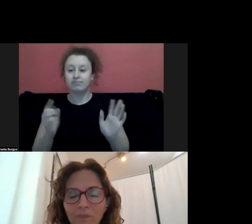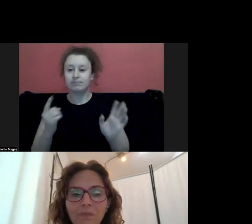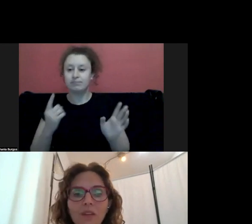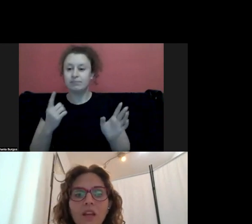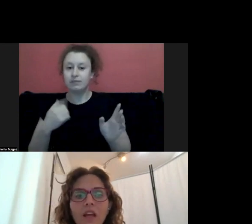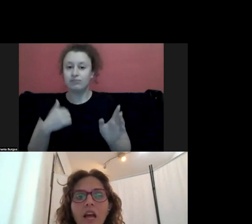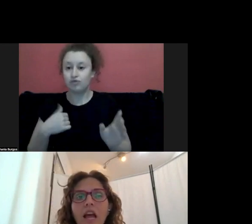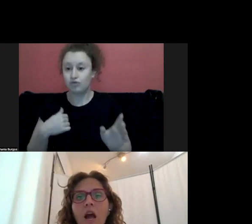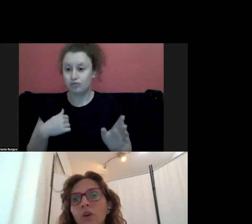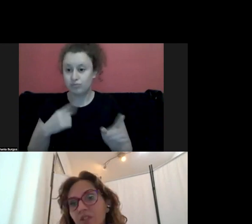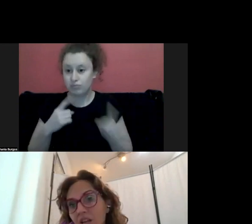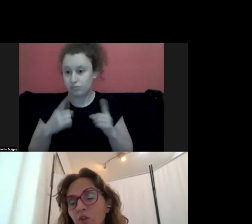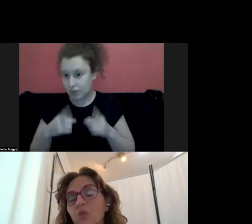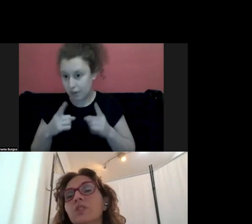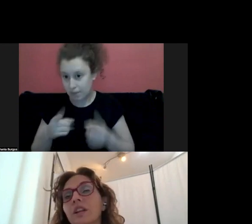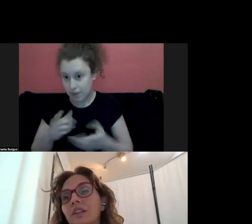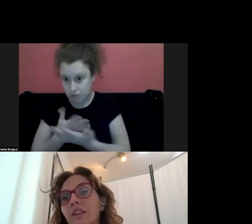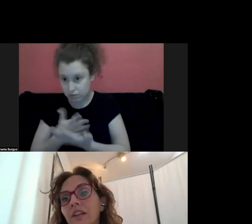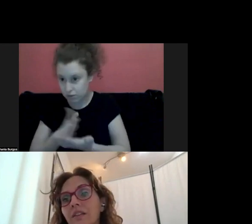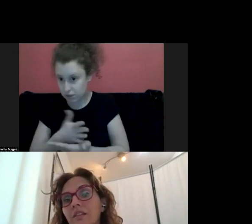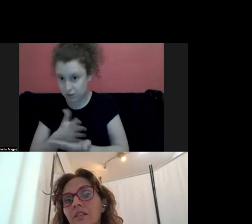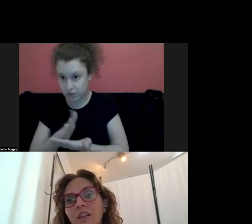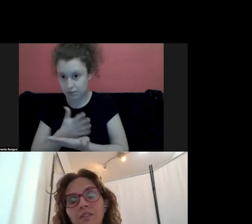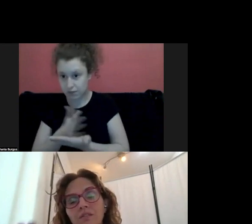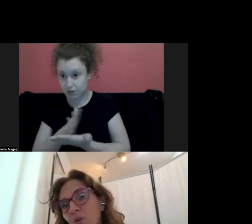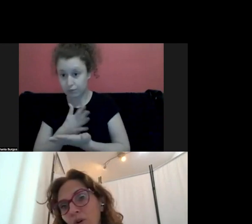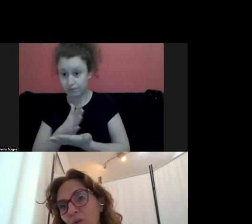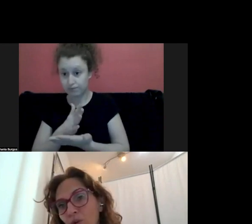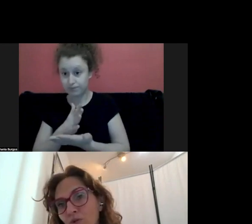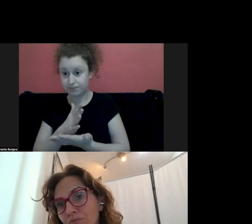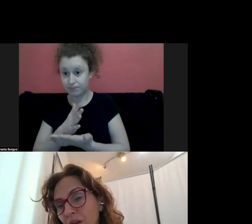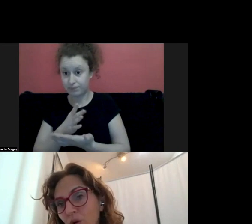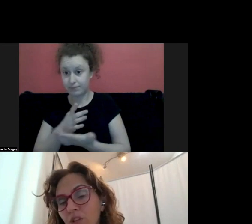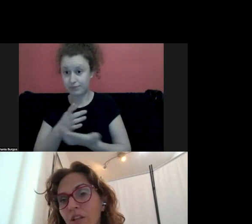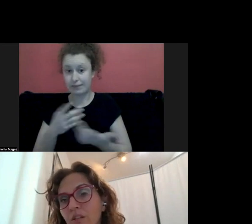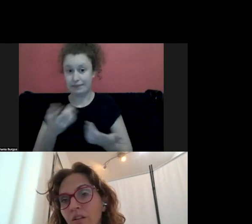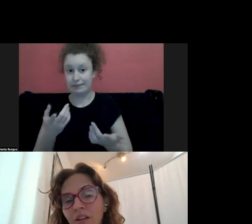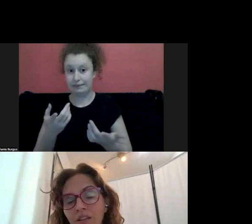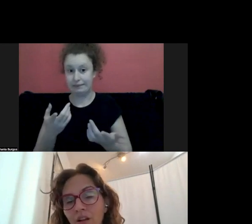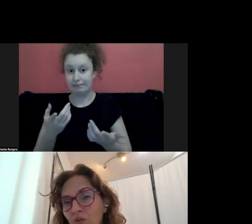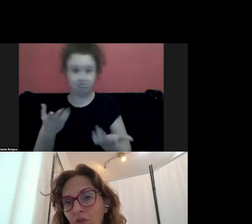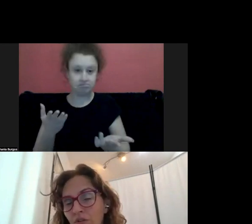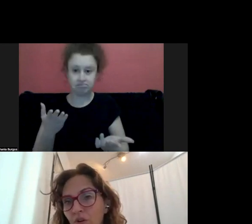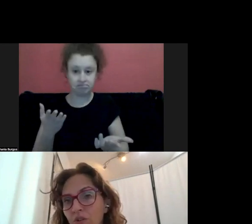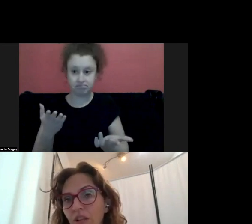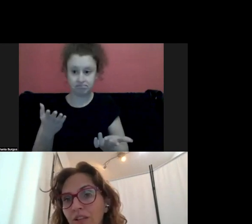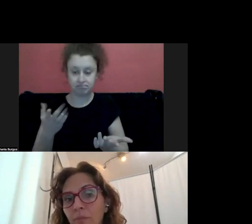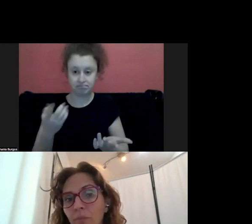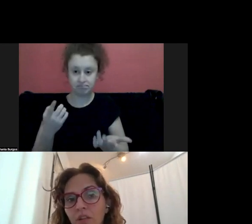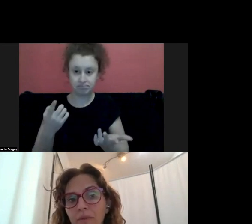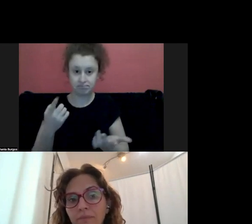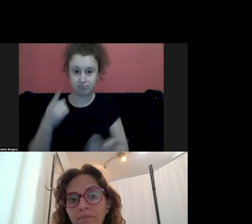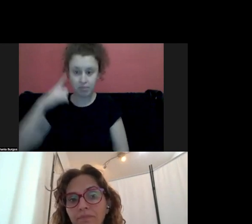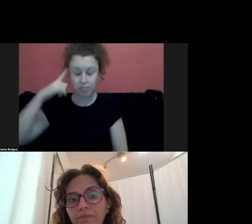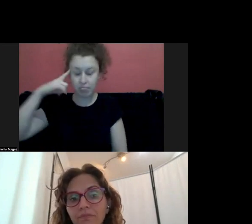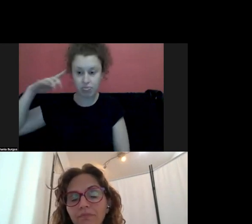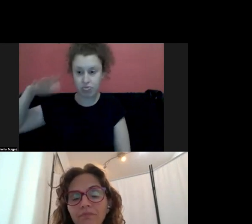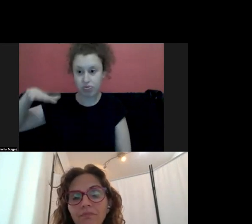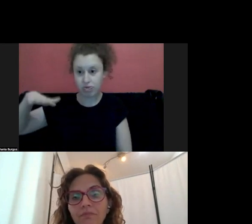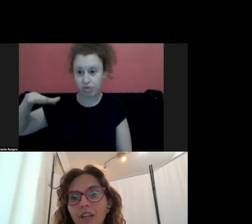contexto. Aunque seas consciente, yo por lo menos me considero en deconstrucción constante porque